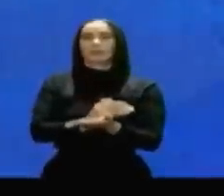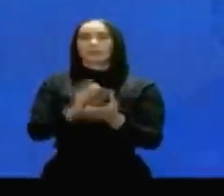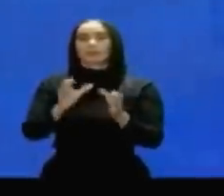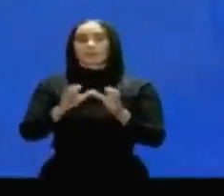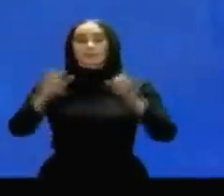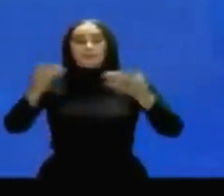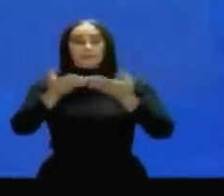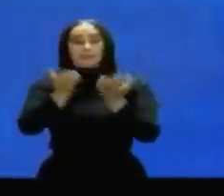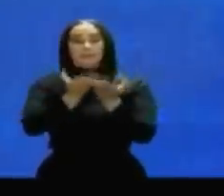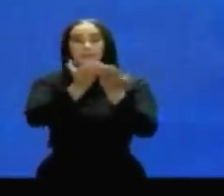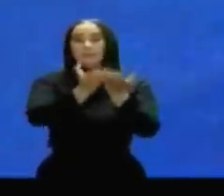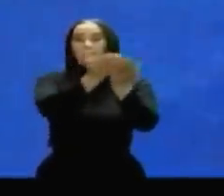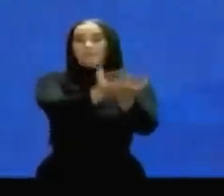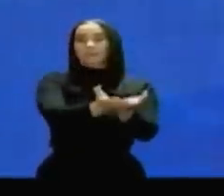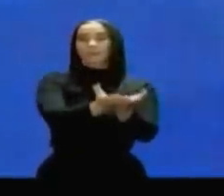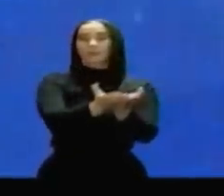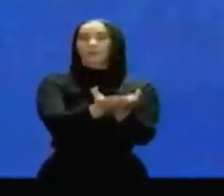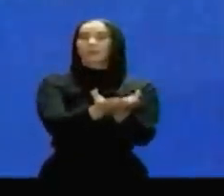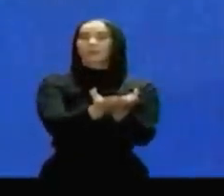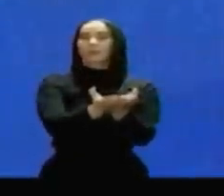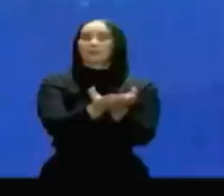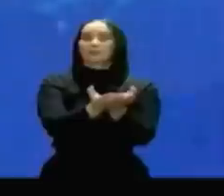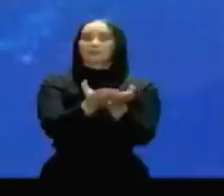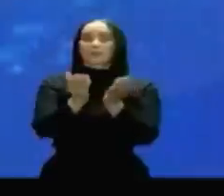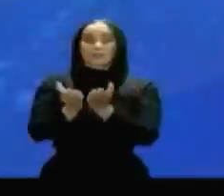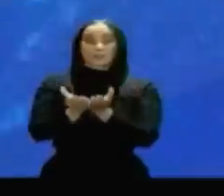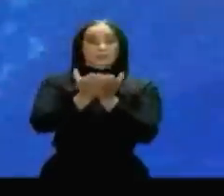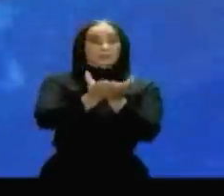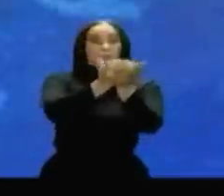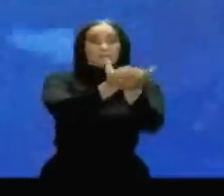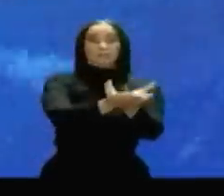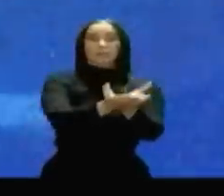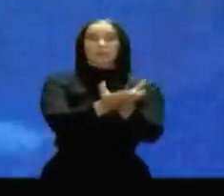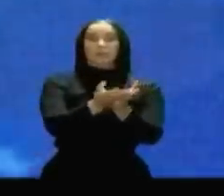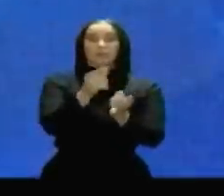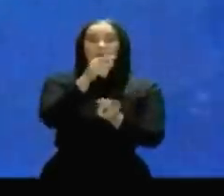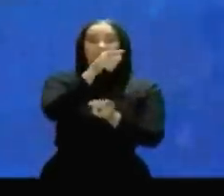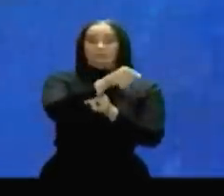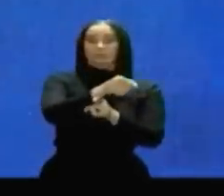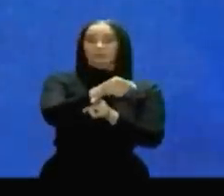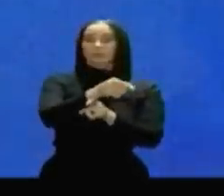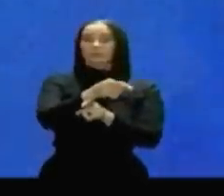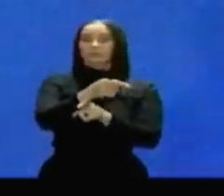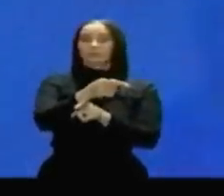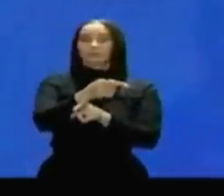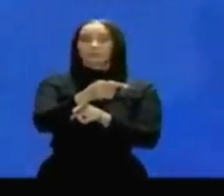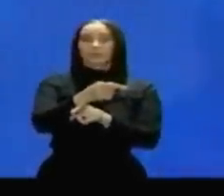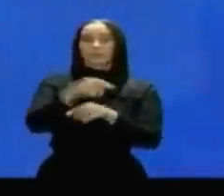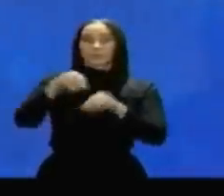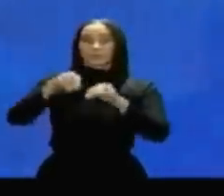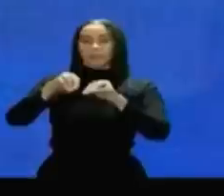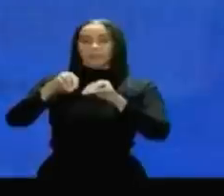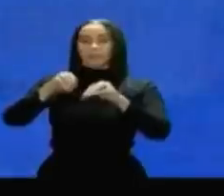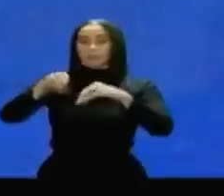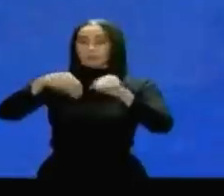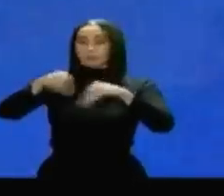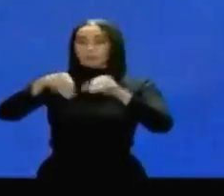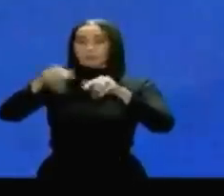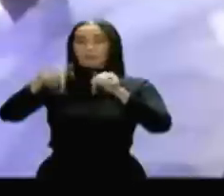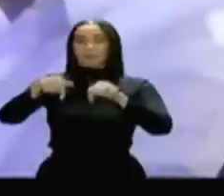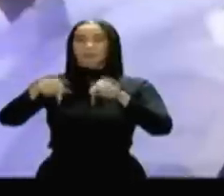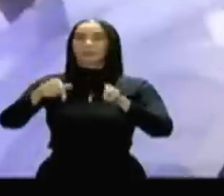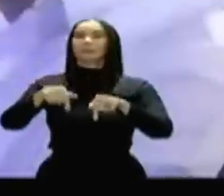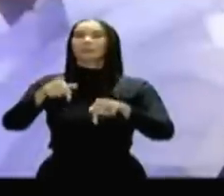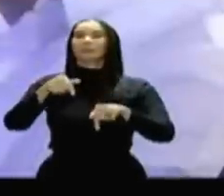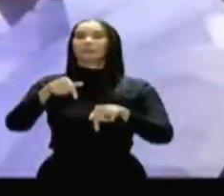grandes exportaciones, a las exportaciones medias de empresarios y comerciantes